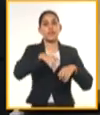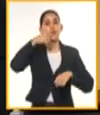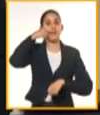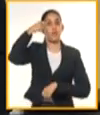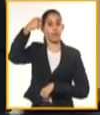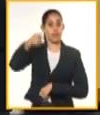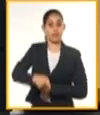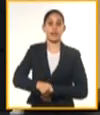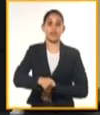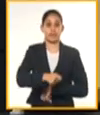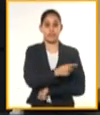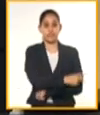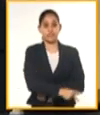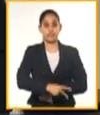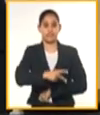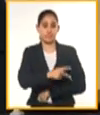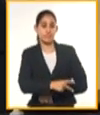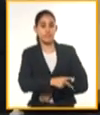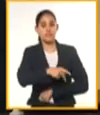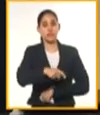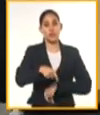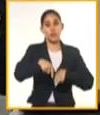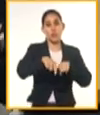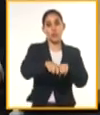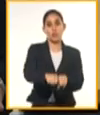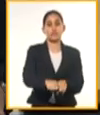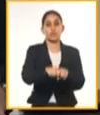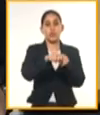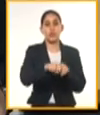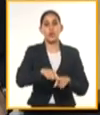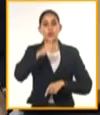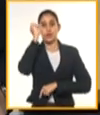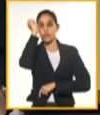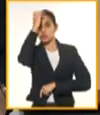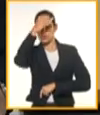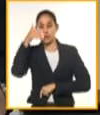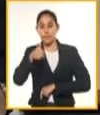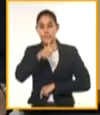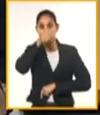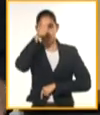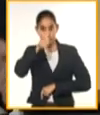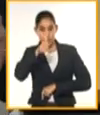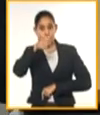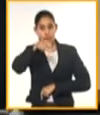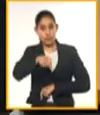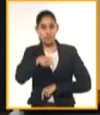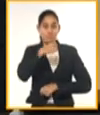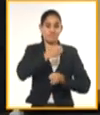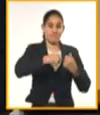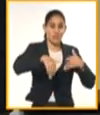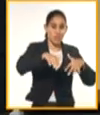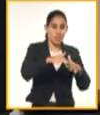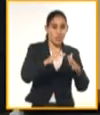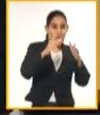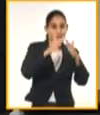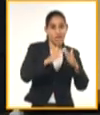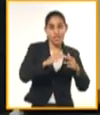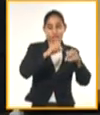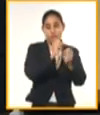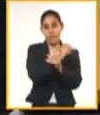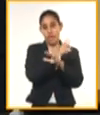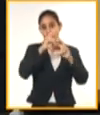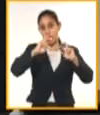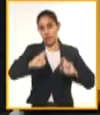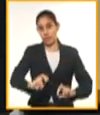fue el show de Trump y Zelensky en la Casa Blanca y las consecuencias posteriores que eso ha tenido. También otro que le gusta el